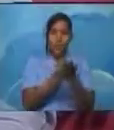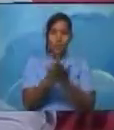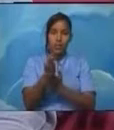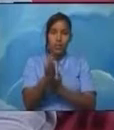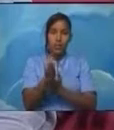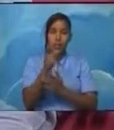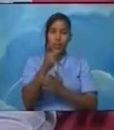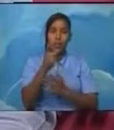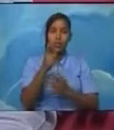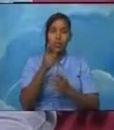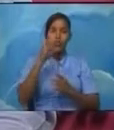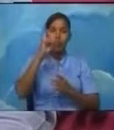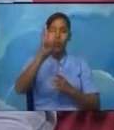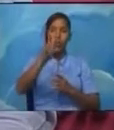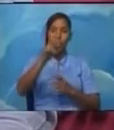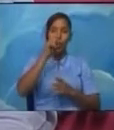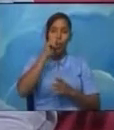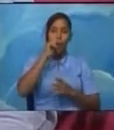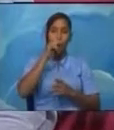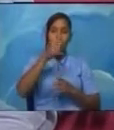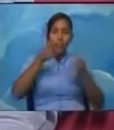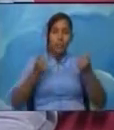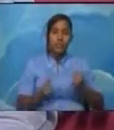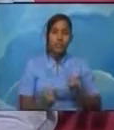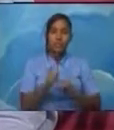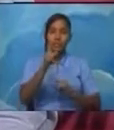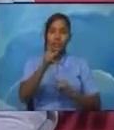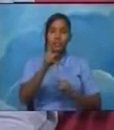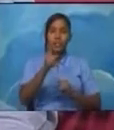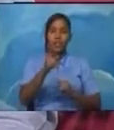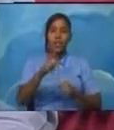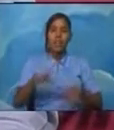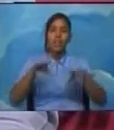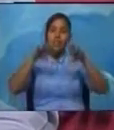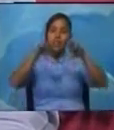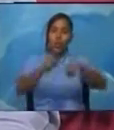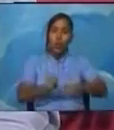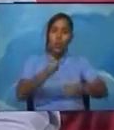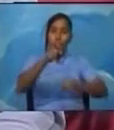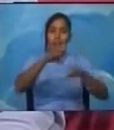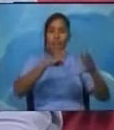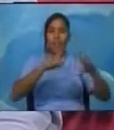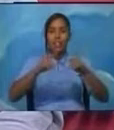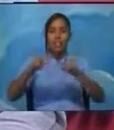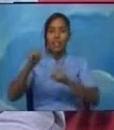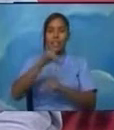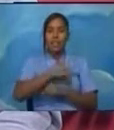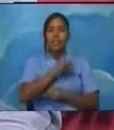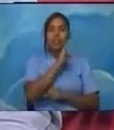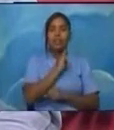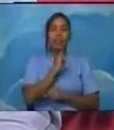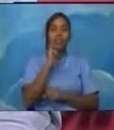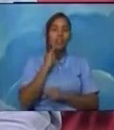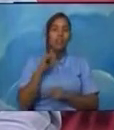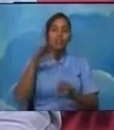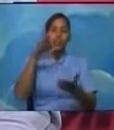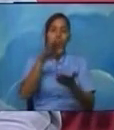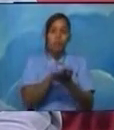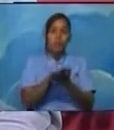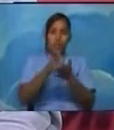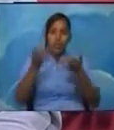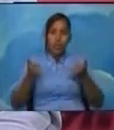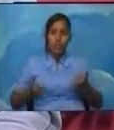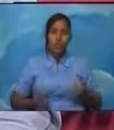Excepto Caleb, hijo de Jefone. Él la verá y a él le daré la tierra que pisó y a sus